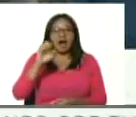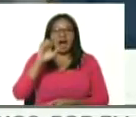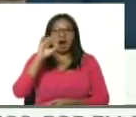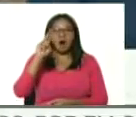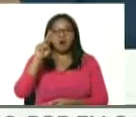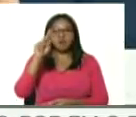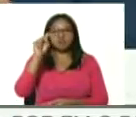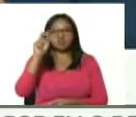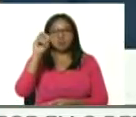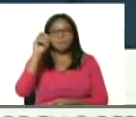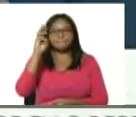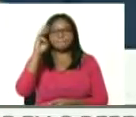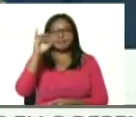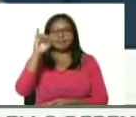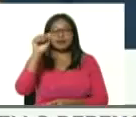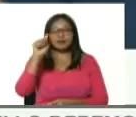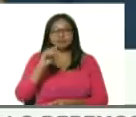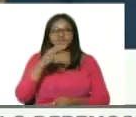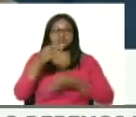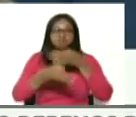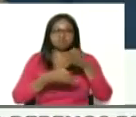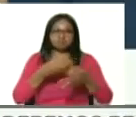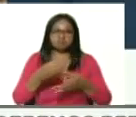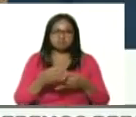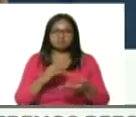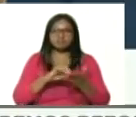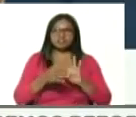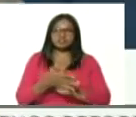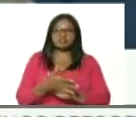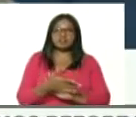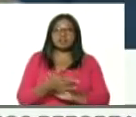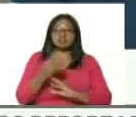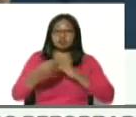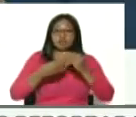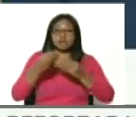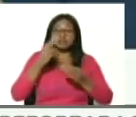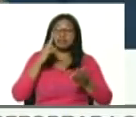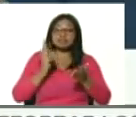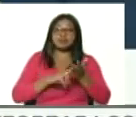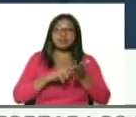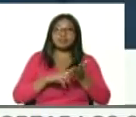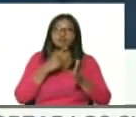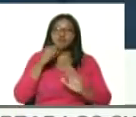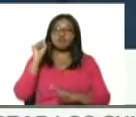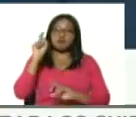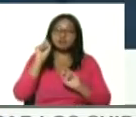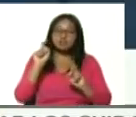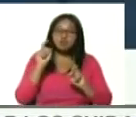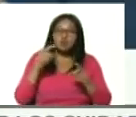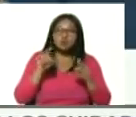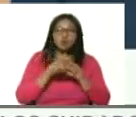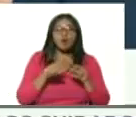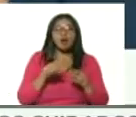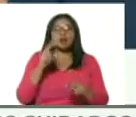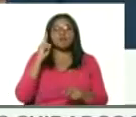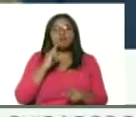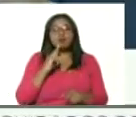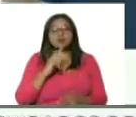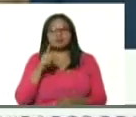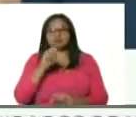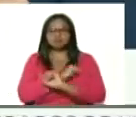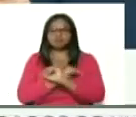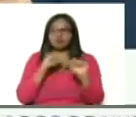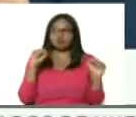los venezolanos y las venezolanas sabemos que las utopías se hacen realidad, nos los enseñó Bolívar hace 200 años. Era